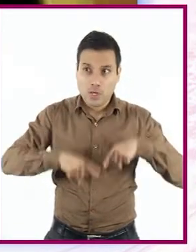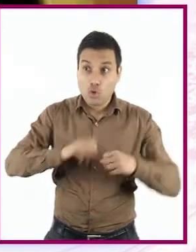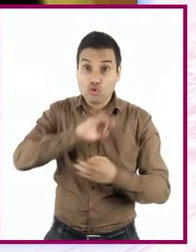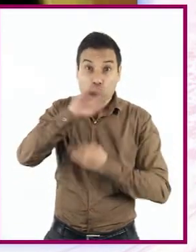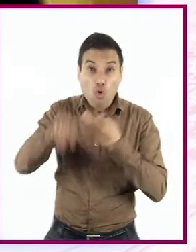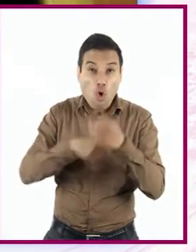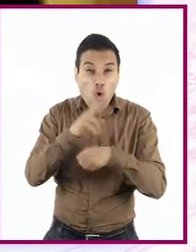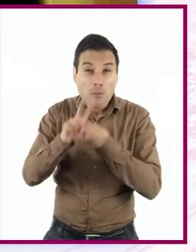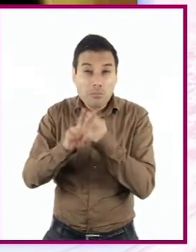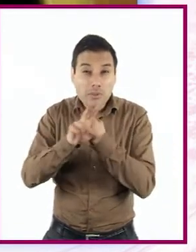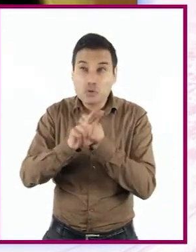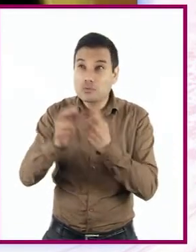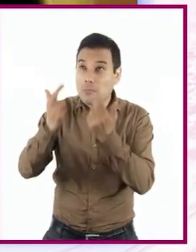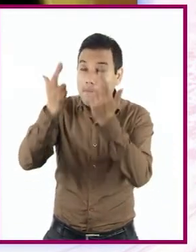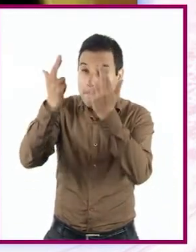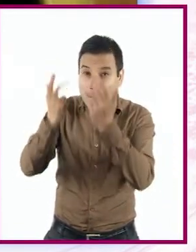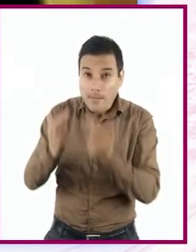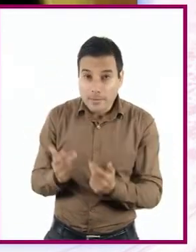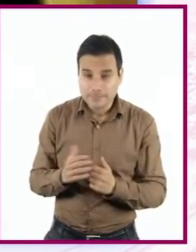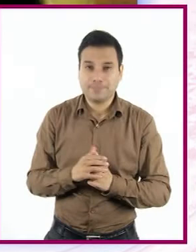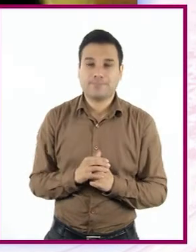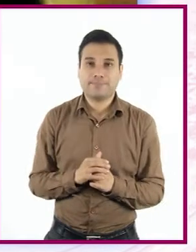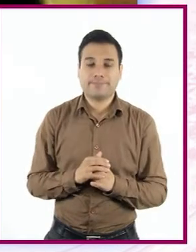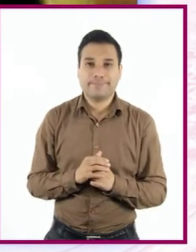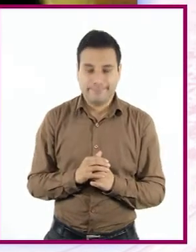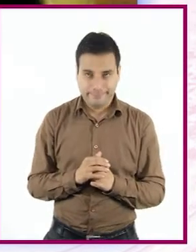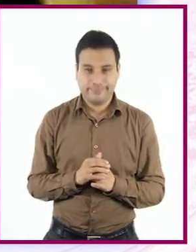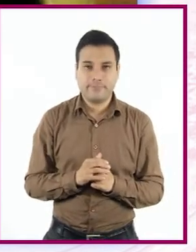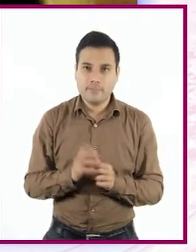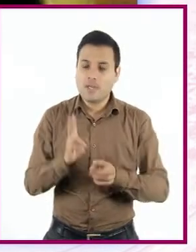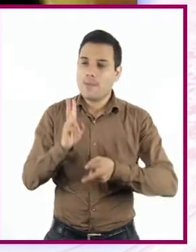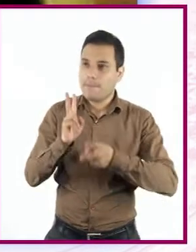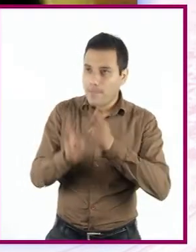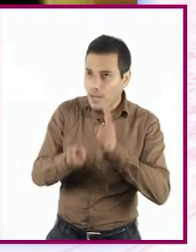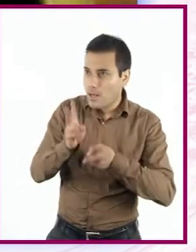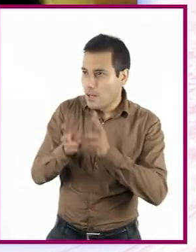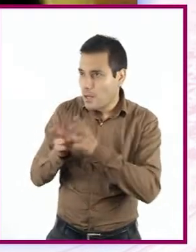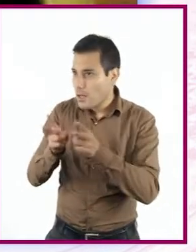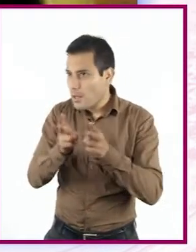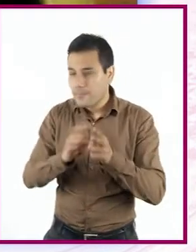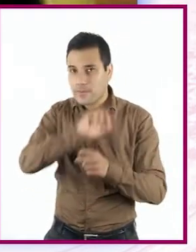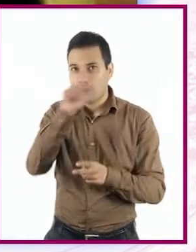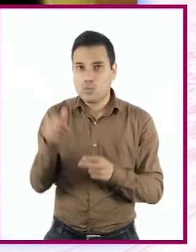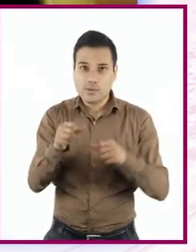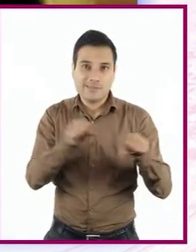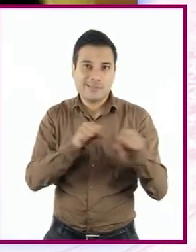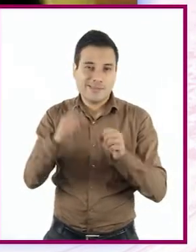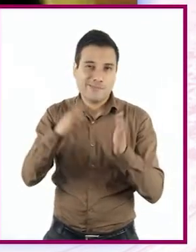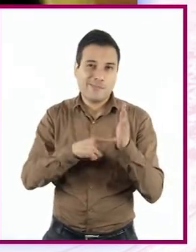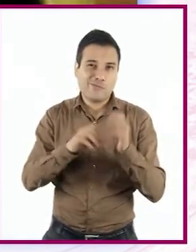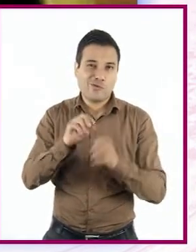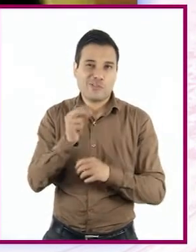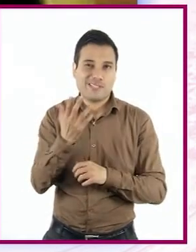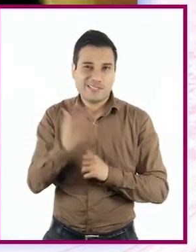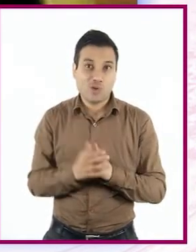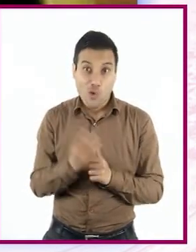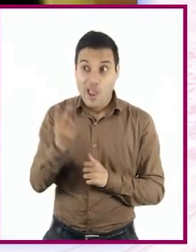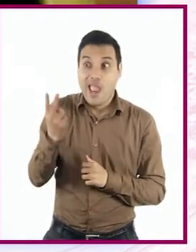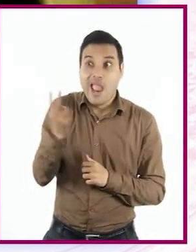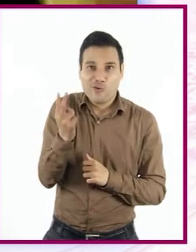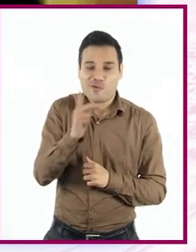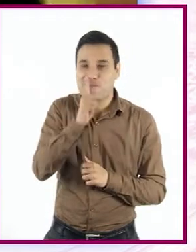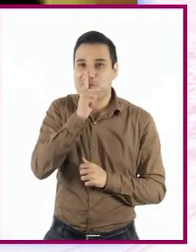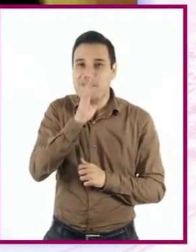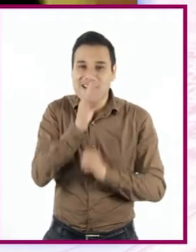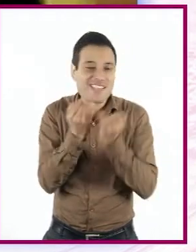se caían. En el transcurso de la plática salió lo del temblor del 85, donde nos dicen que ellos pasaron algo